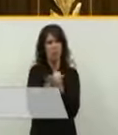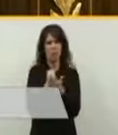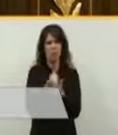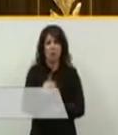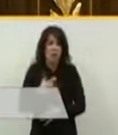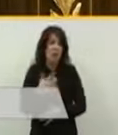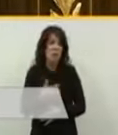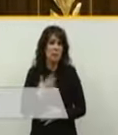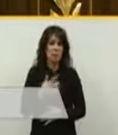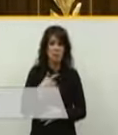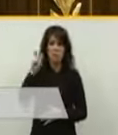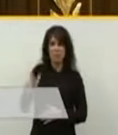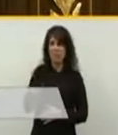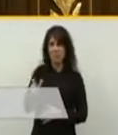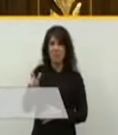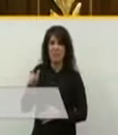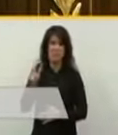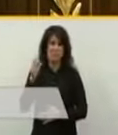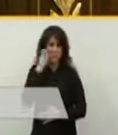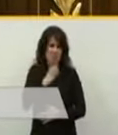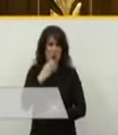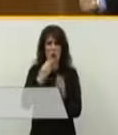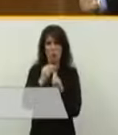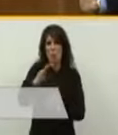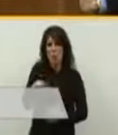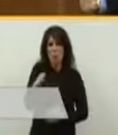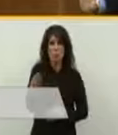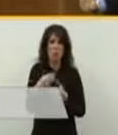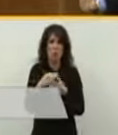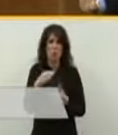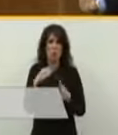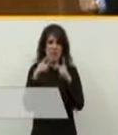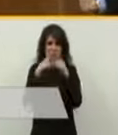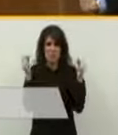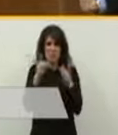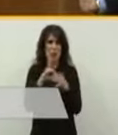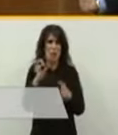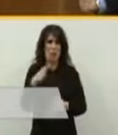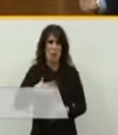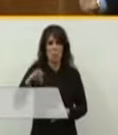hoy con Bildu, con Esquerra Republicana o con Podemos. Es lo que hay.